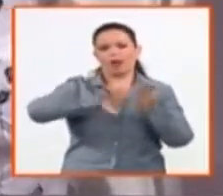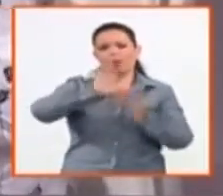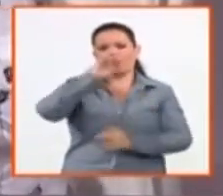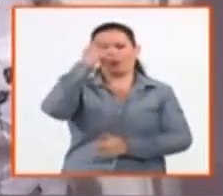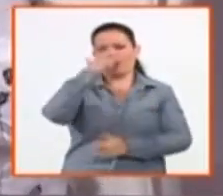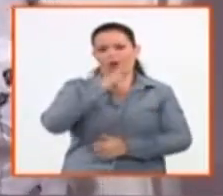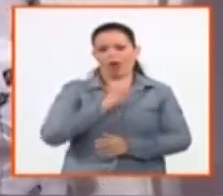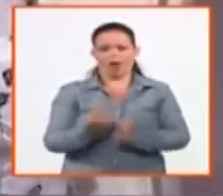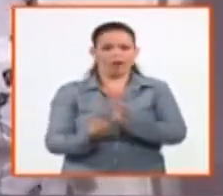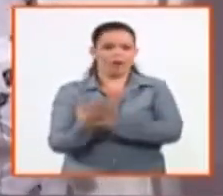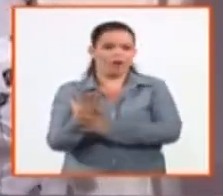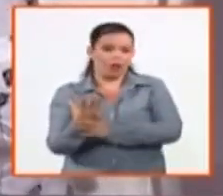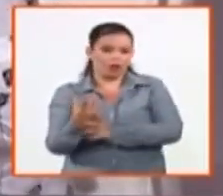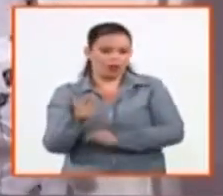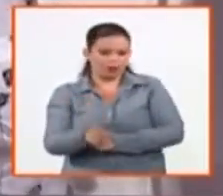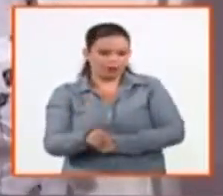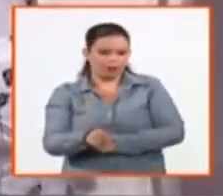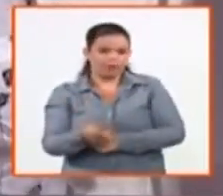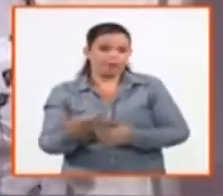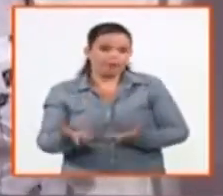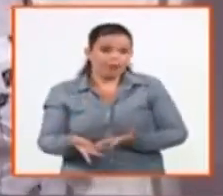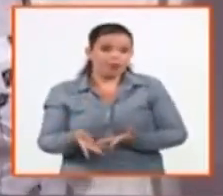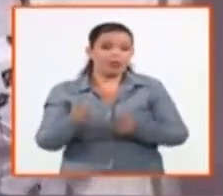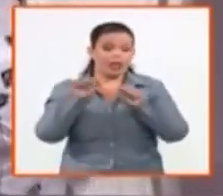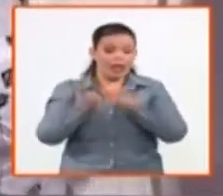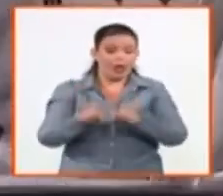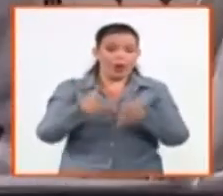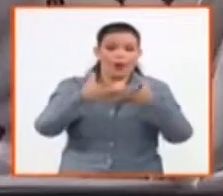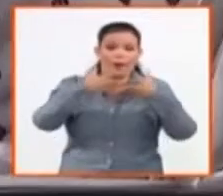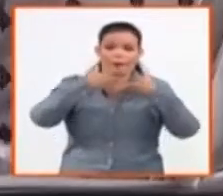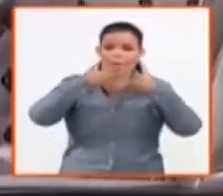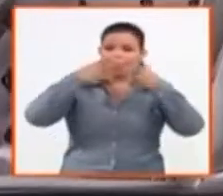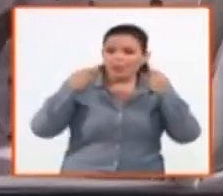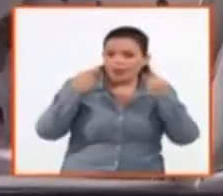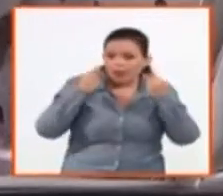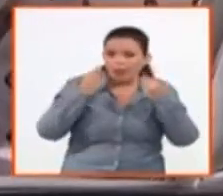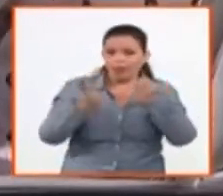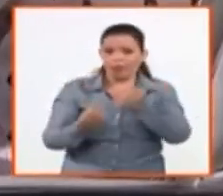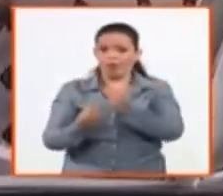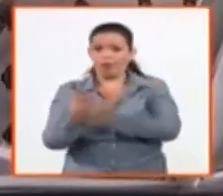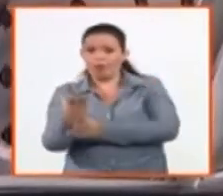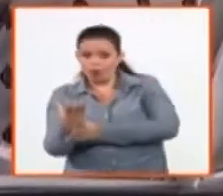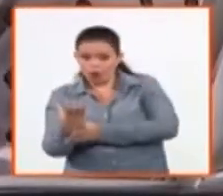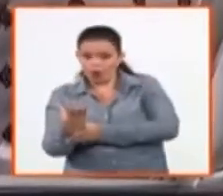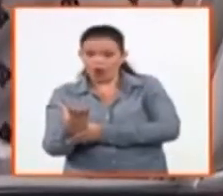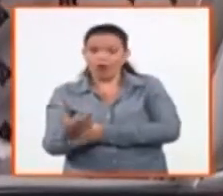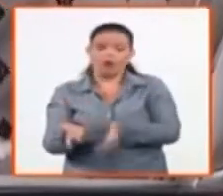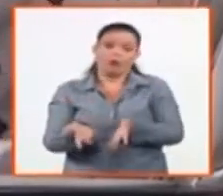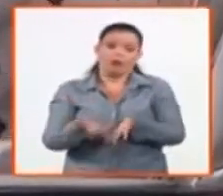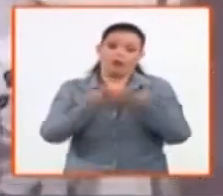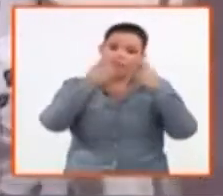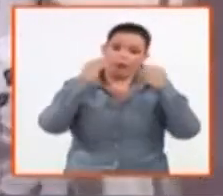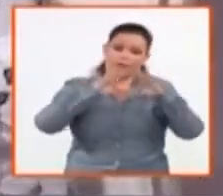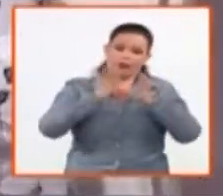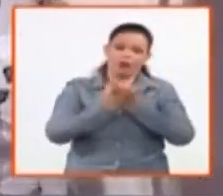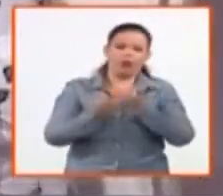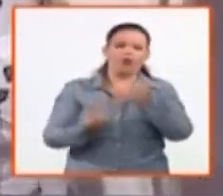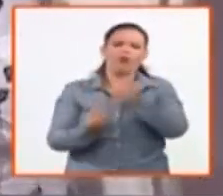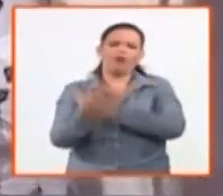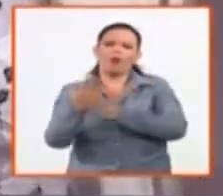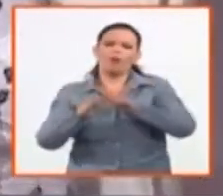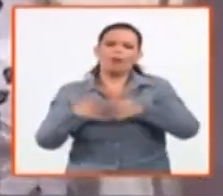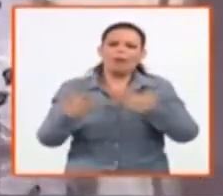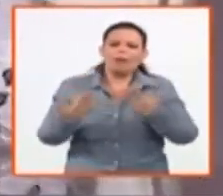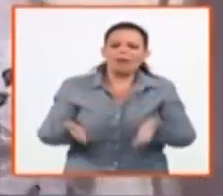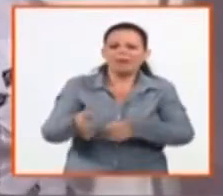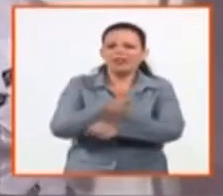esas personas se quedan desamparadas. Estamos hablando de la droga, ¿no? Por supuesto, la amapola, la base de la droga, por supuesto. Y bueno, eso tiene que ver con las